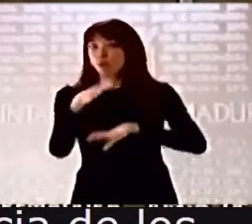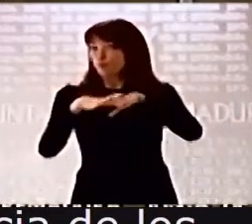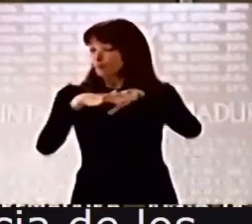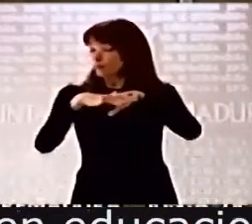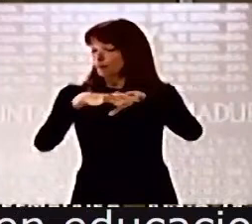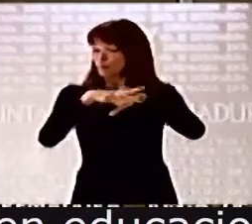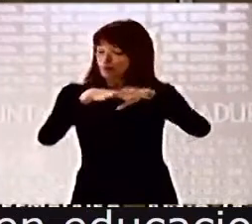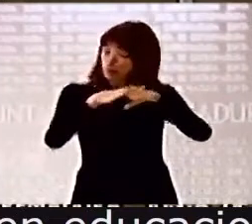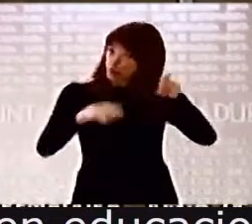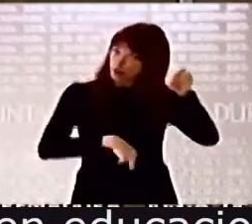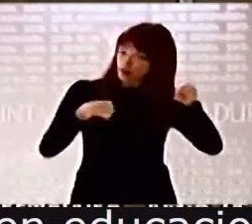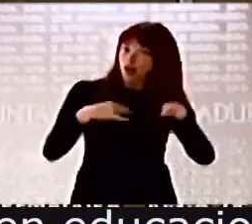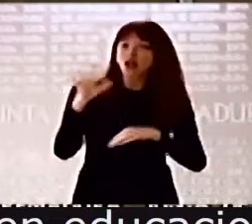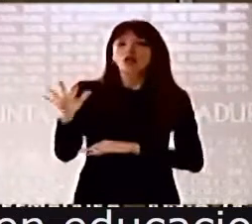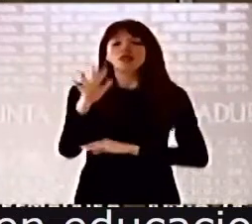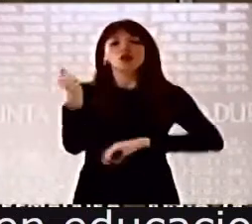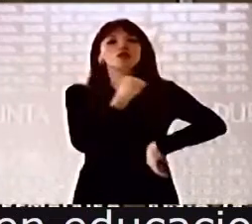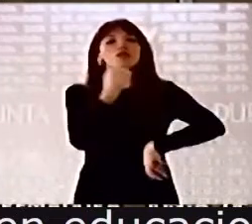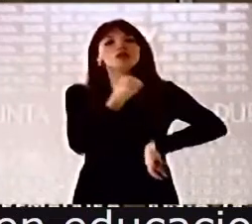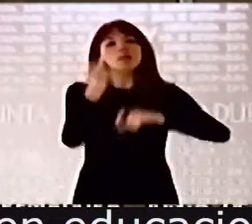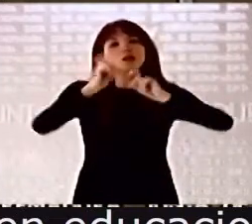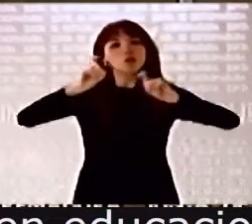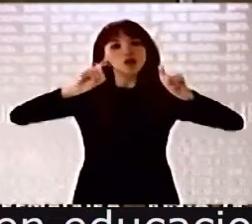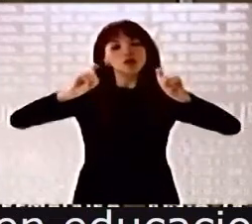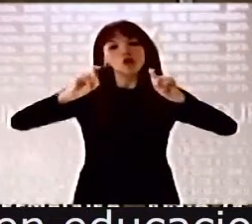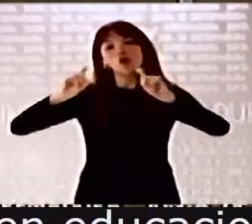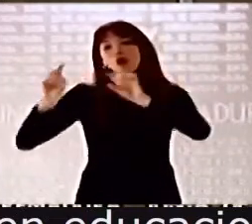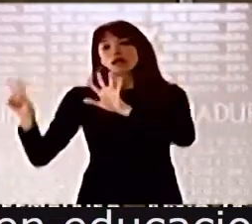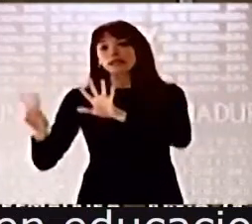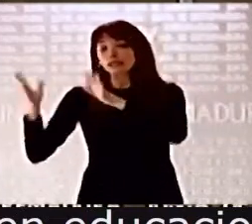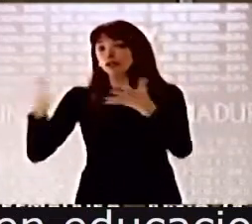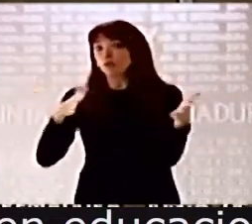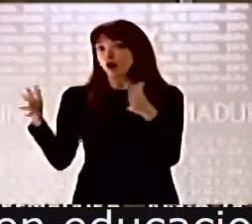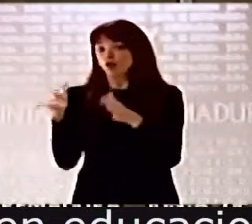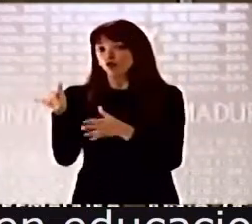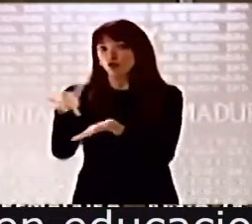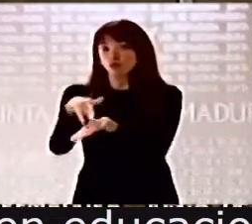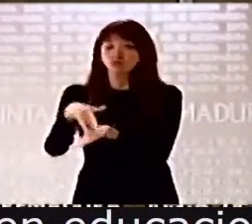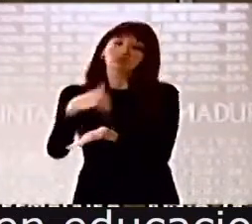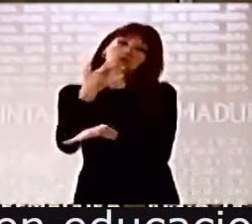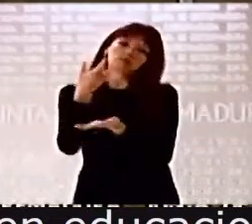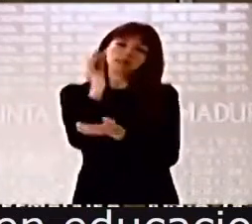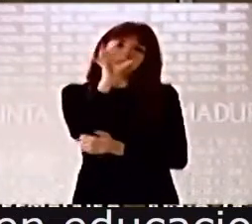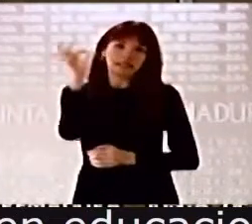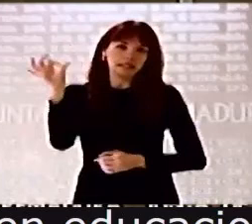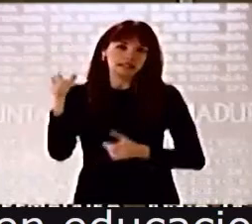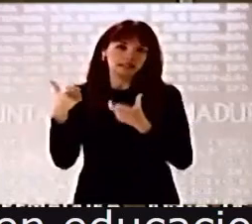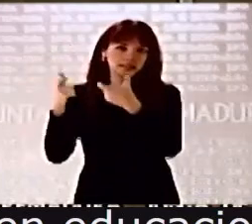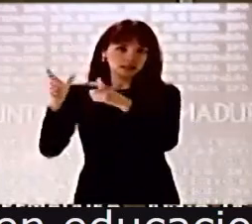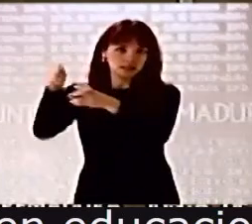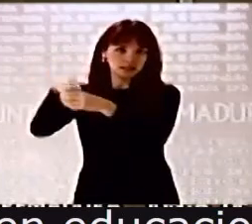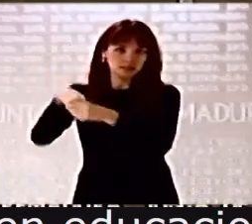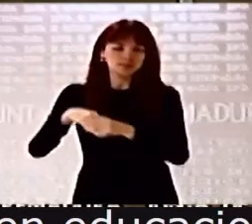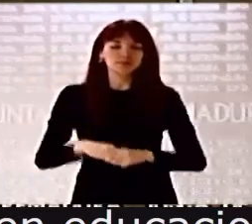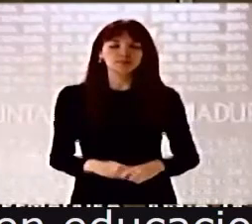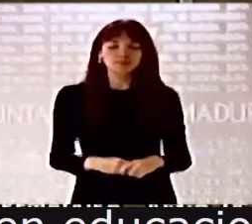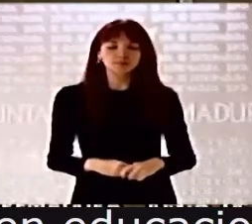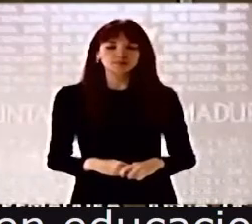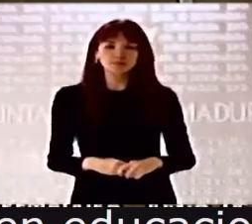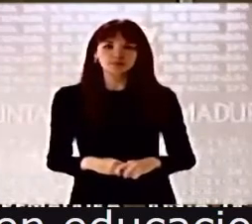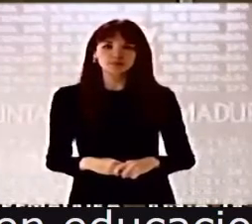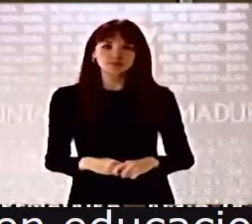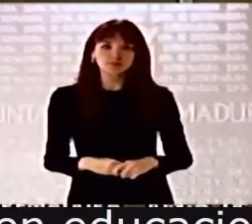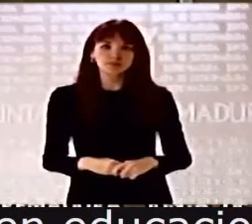General, de 5 de diciembre en el caso de Educación o del 7 de marzo en el caso del Servicio Extremeño de Salud.